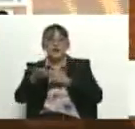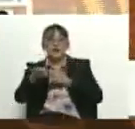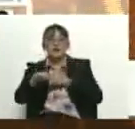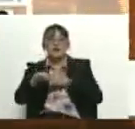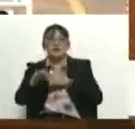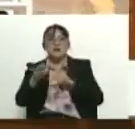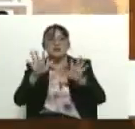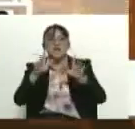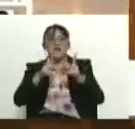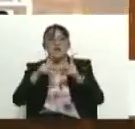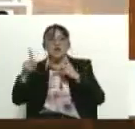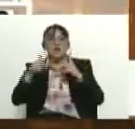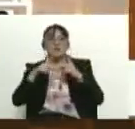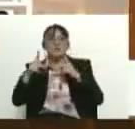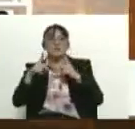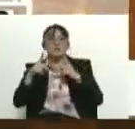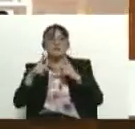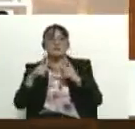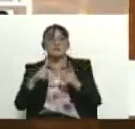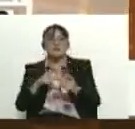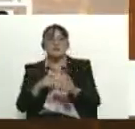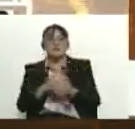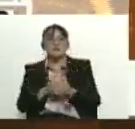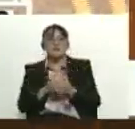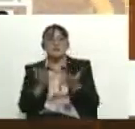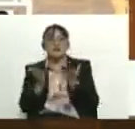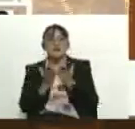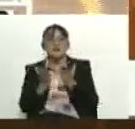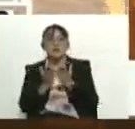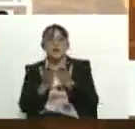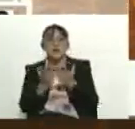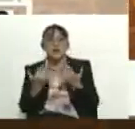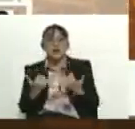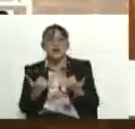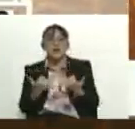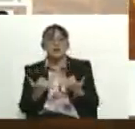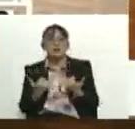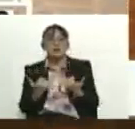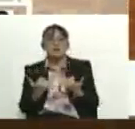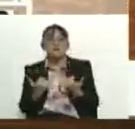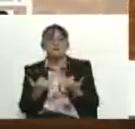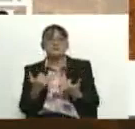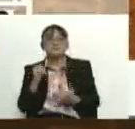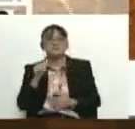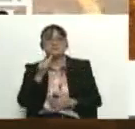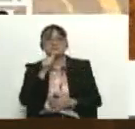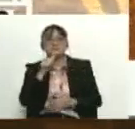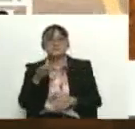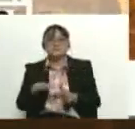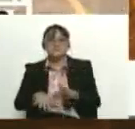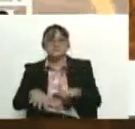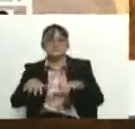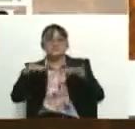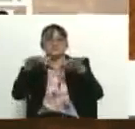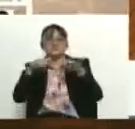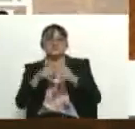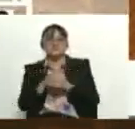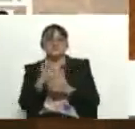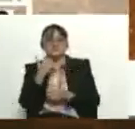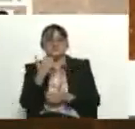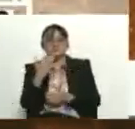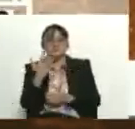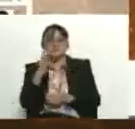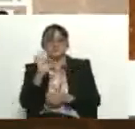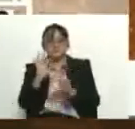diez kilómetros y así mismo la escuela porque la escuela en este momento tiene agua pues tiene casi 50